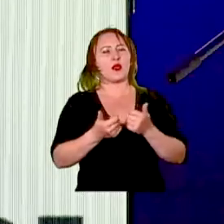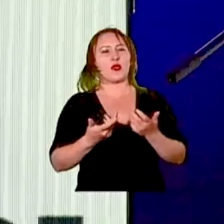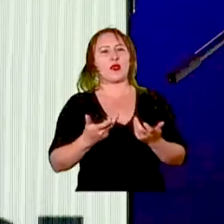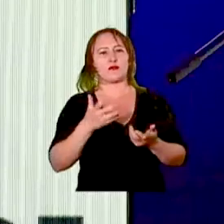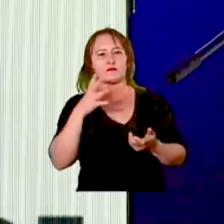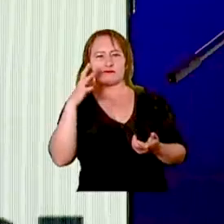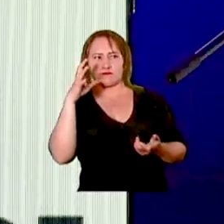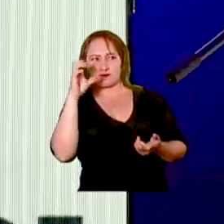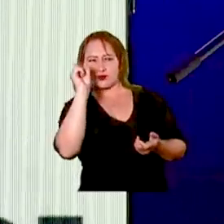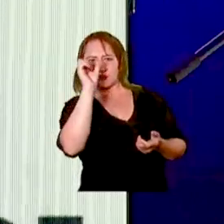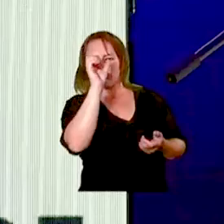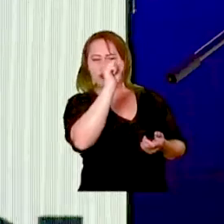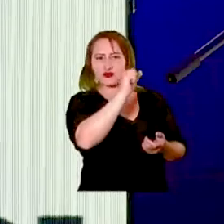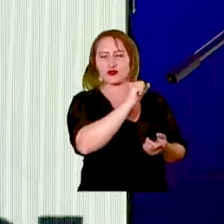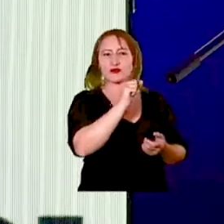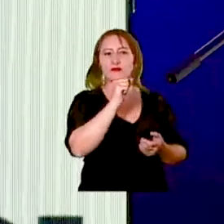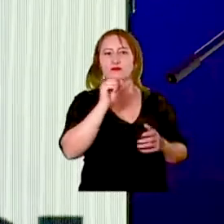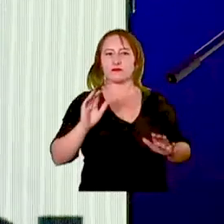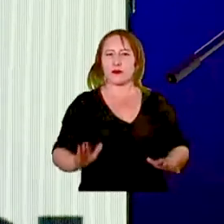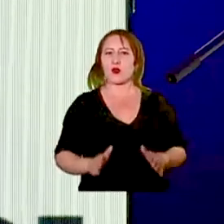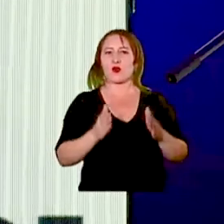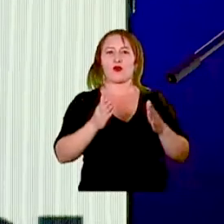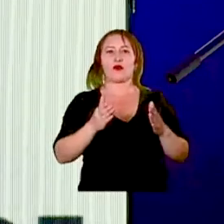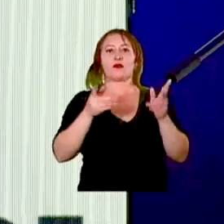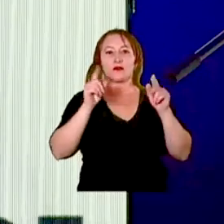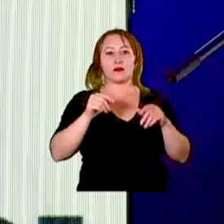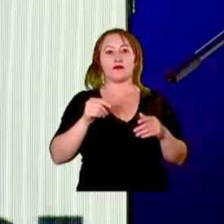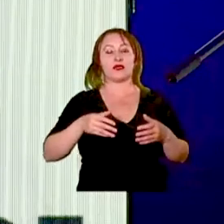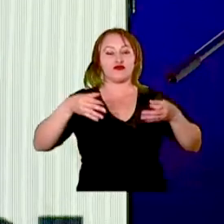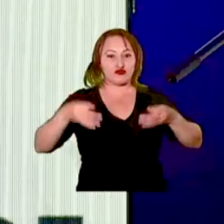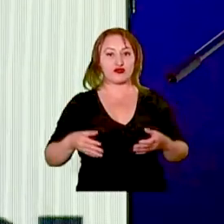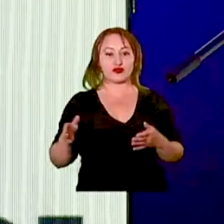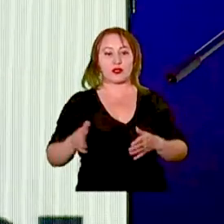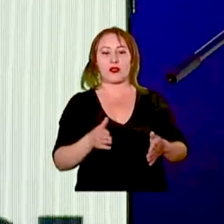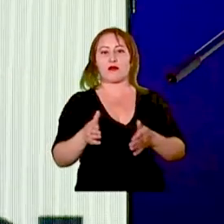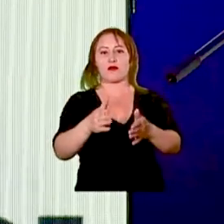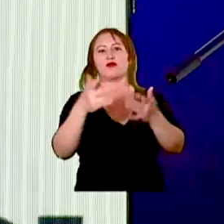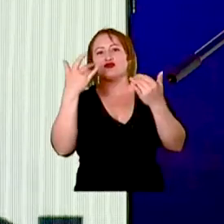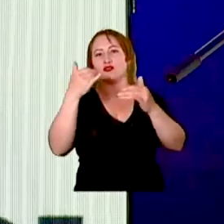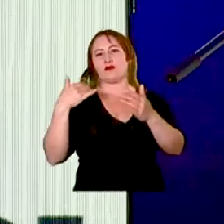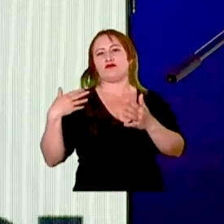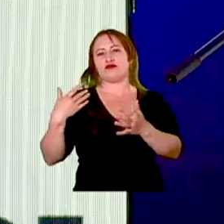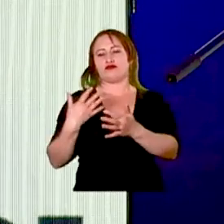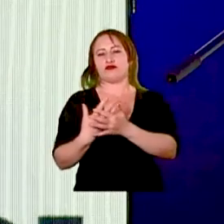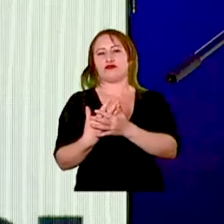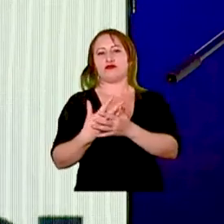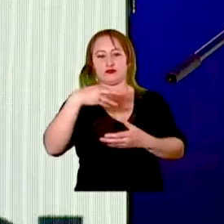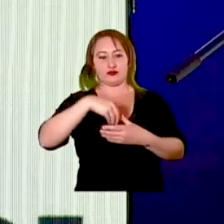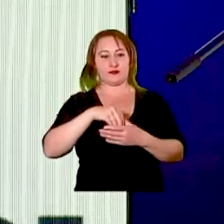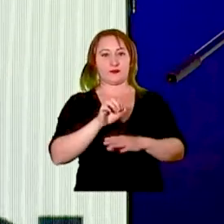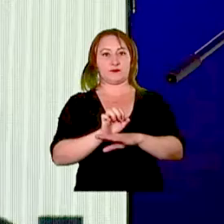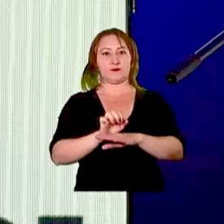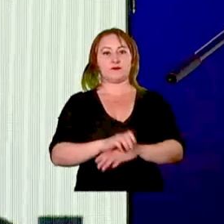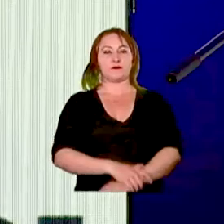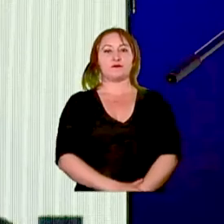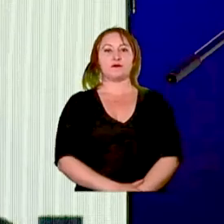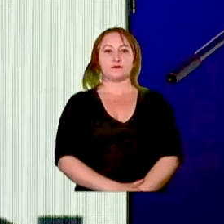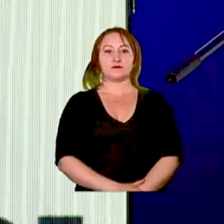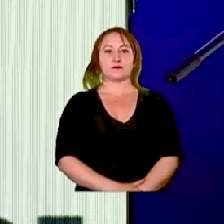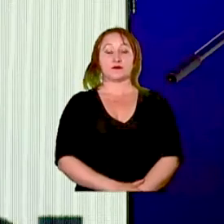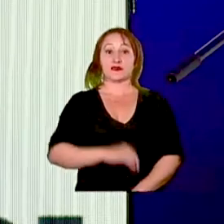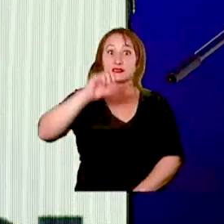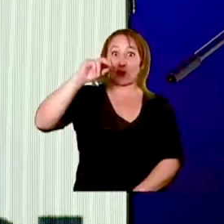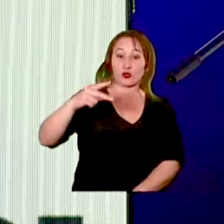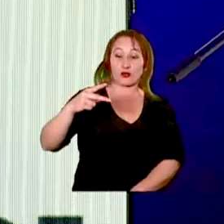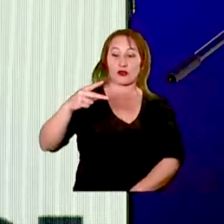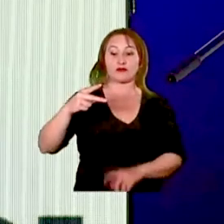detectar oportunidades de mejora y poder establecer el camino que ya estamos recorriendo dentro de la entidad. Una